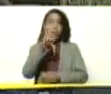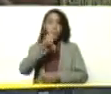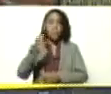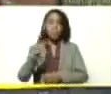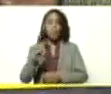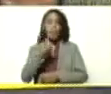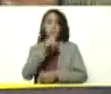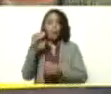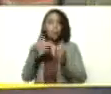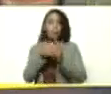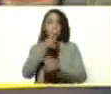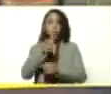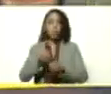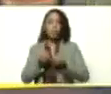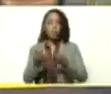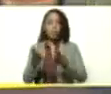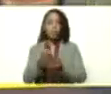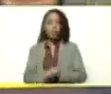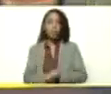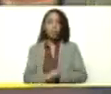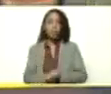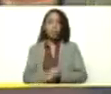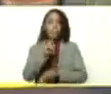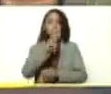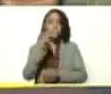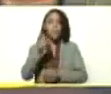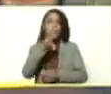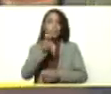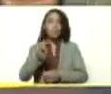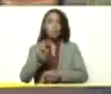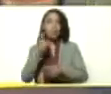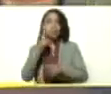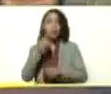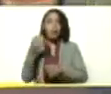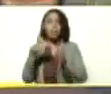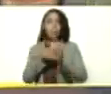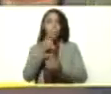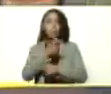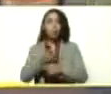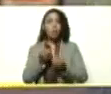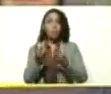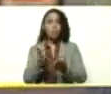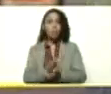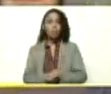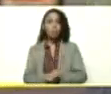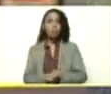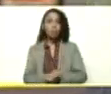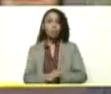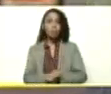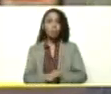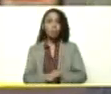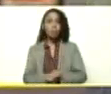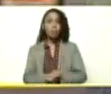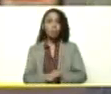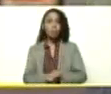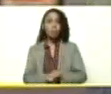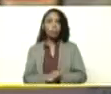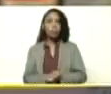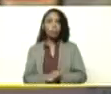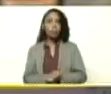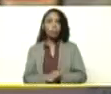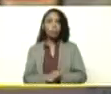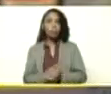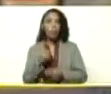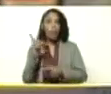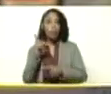pasamos a 20 casos por 100.000 habitantes porque me miras así lo que